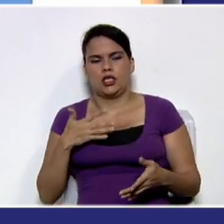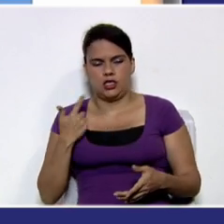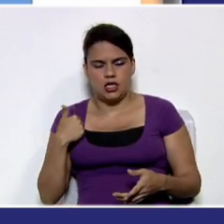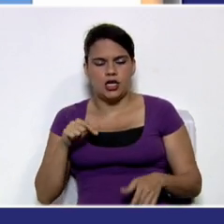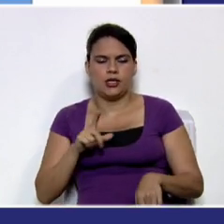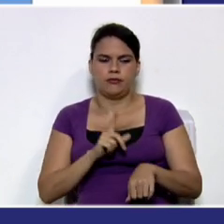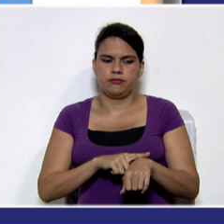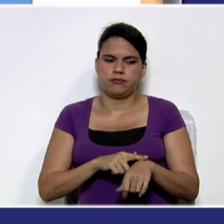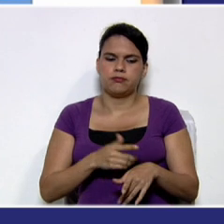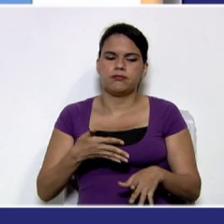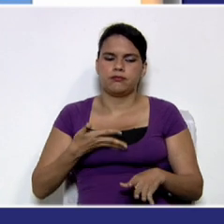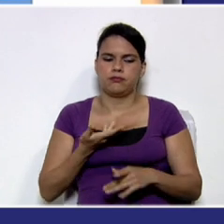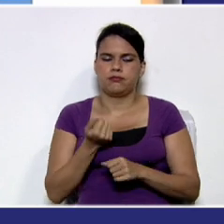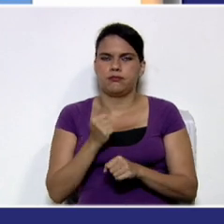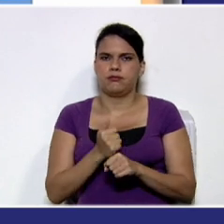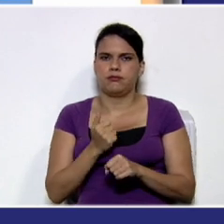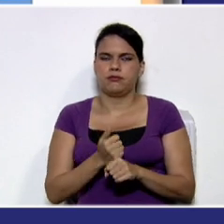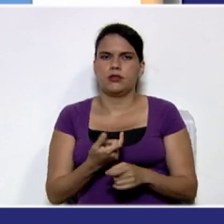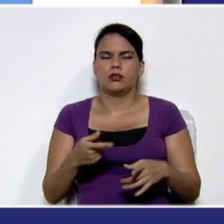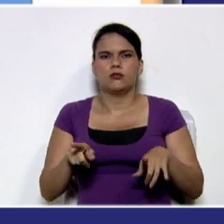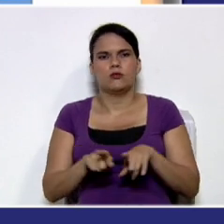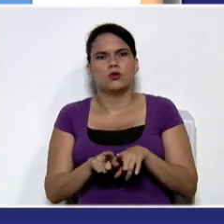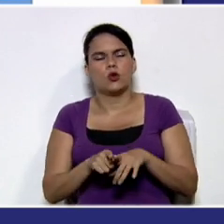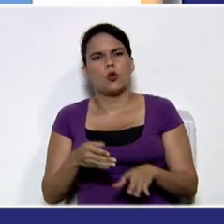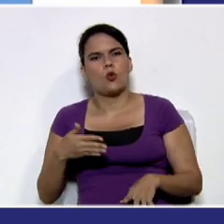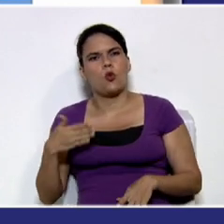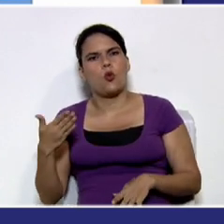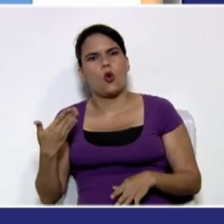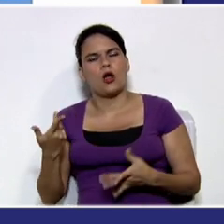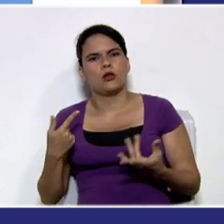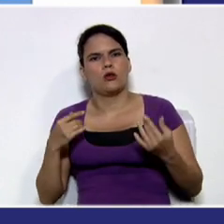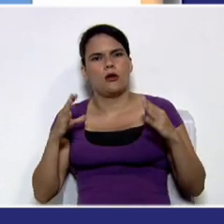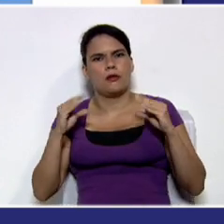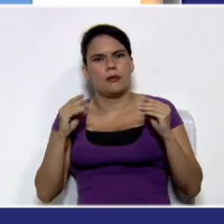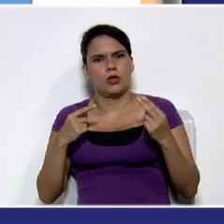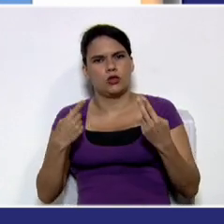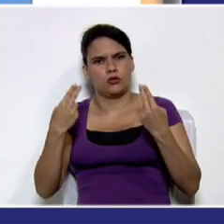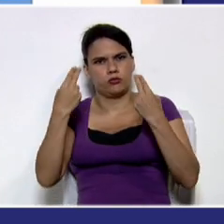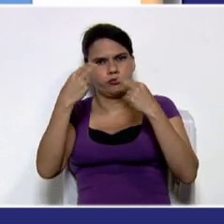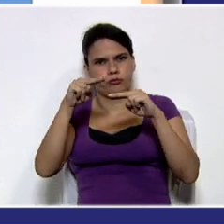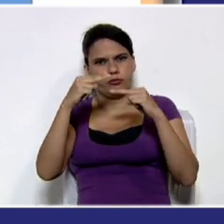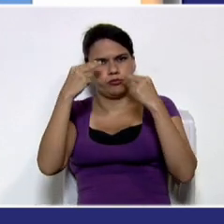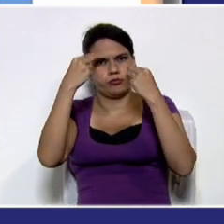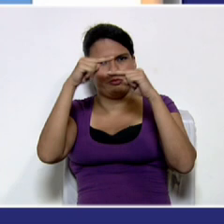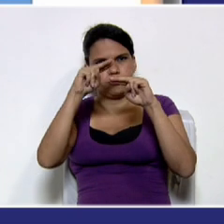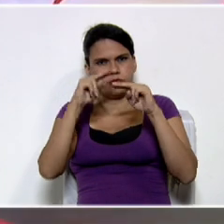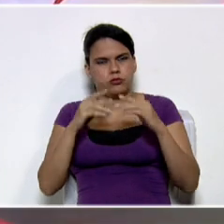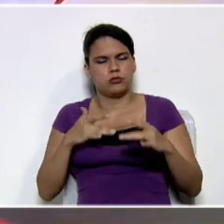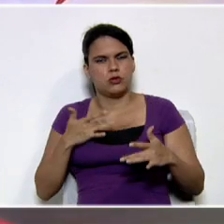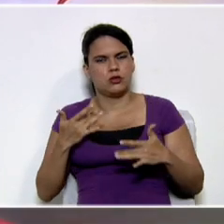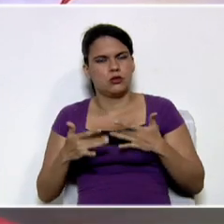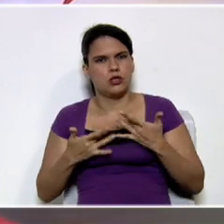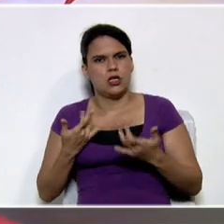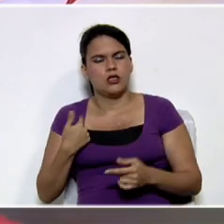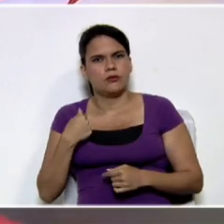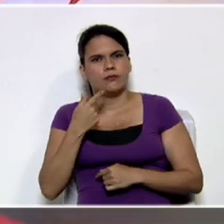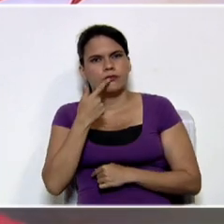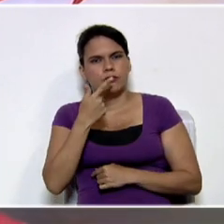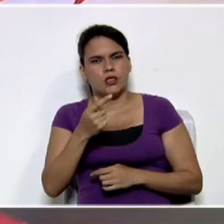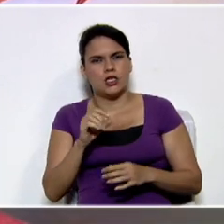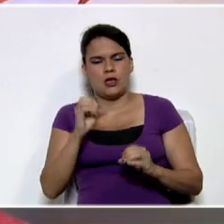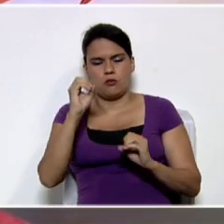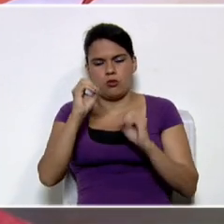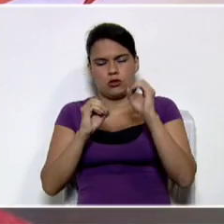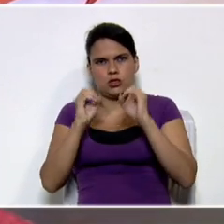disponibilidad. Asimismo, cuando hablamos de esa tasa de actividad, esto se refiere al porcentaje